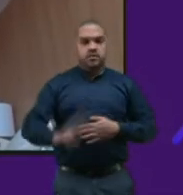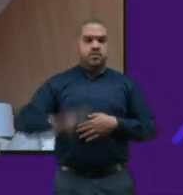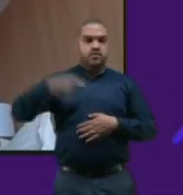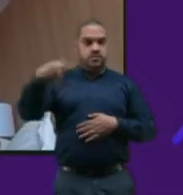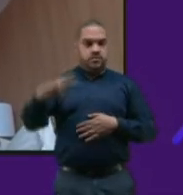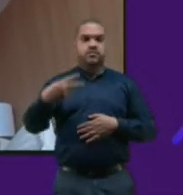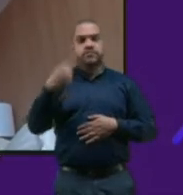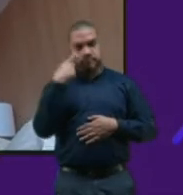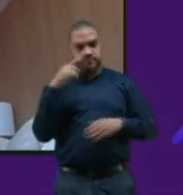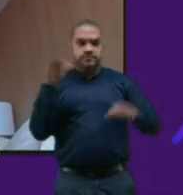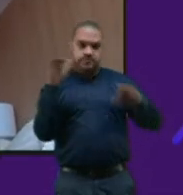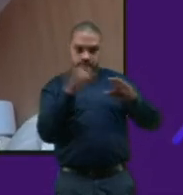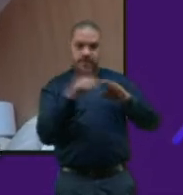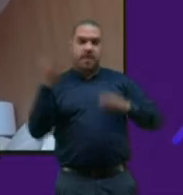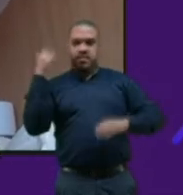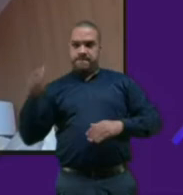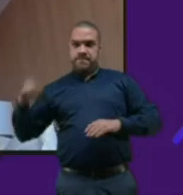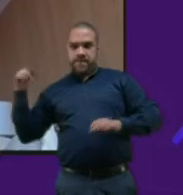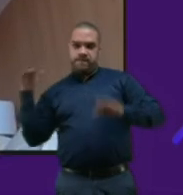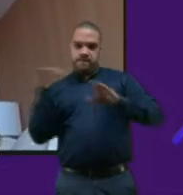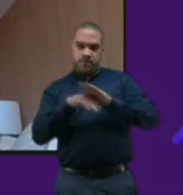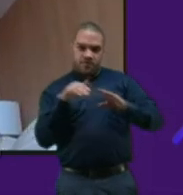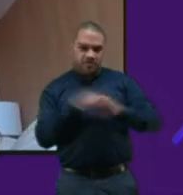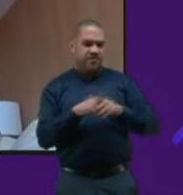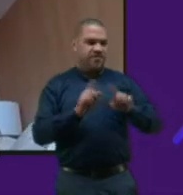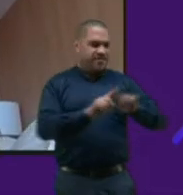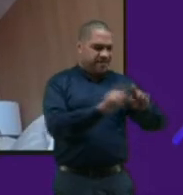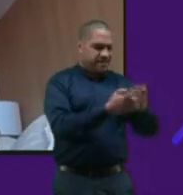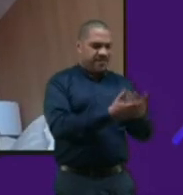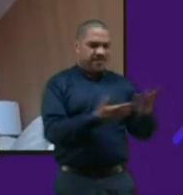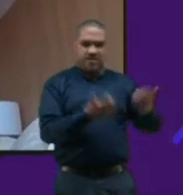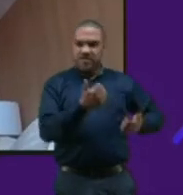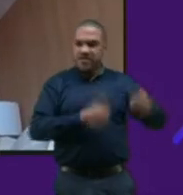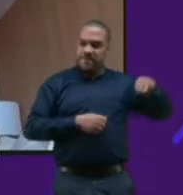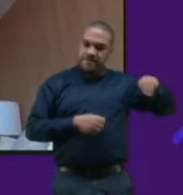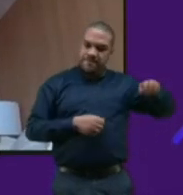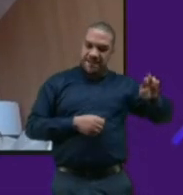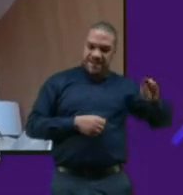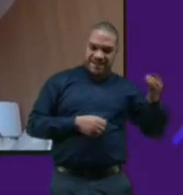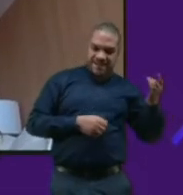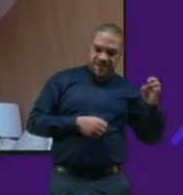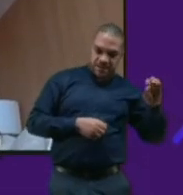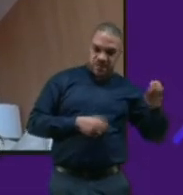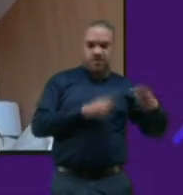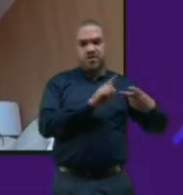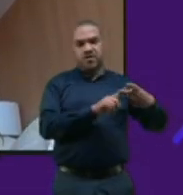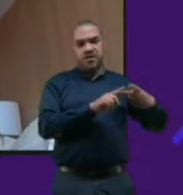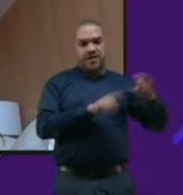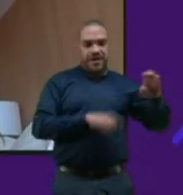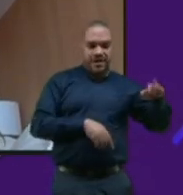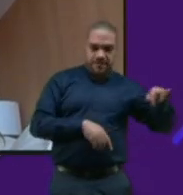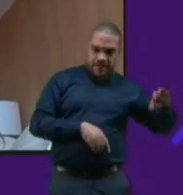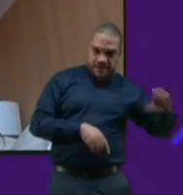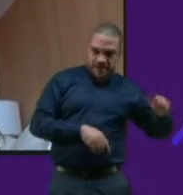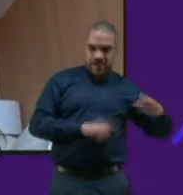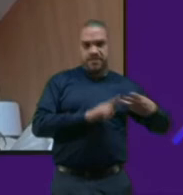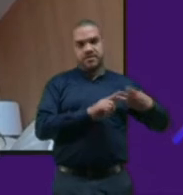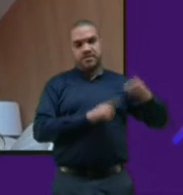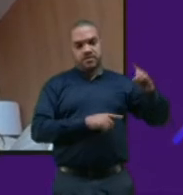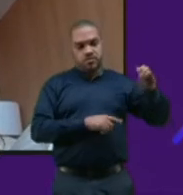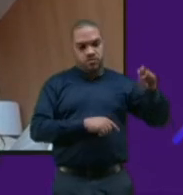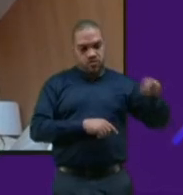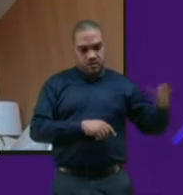fondo invertimos en Platzi, Merkeo, Undoc3, Épica, Go Cargo. Y en este